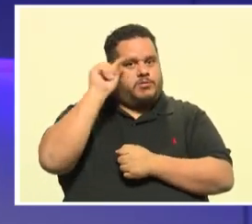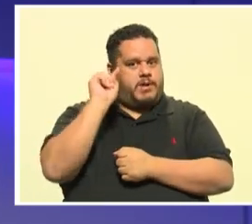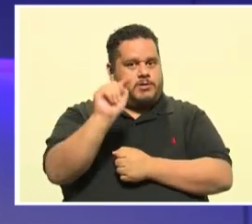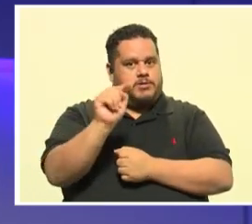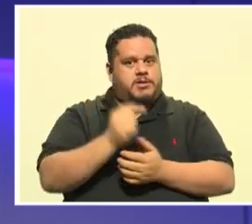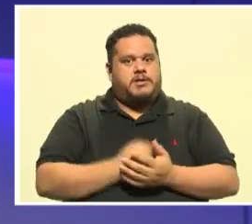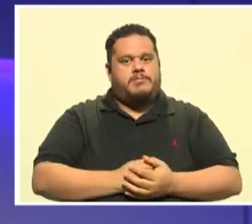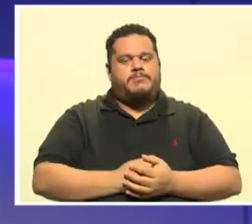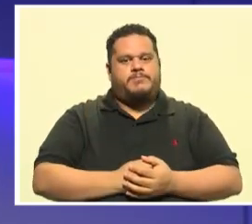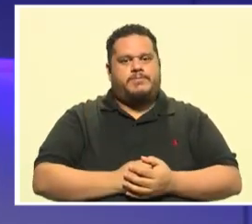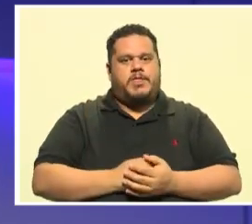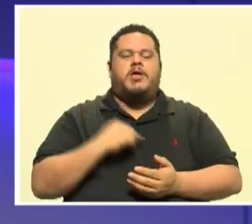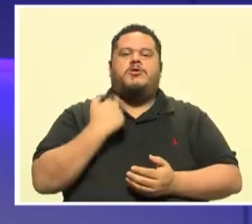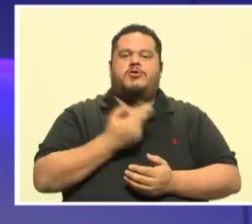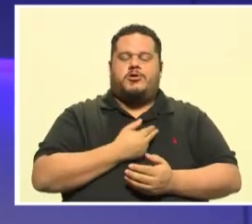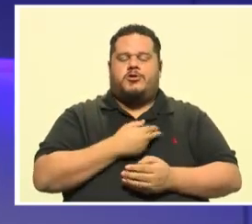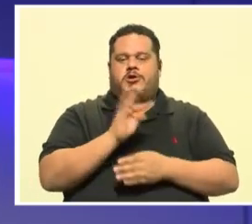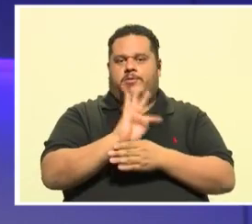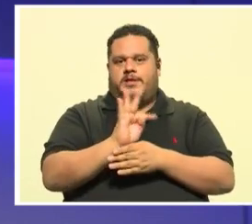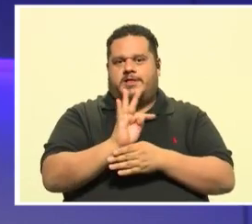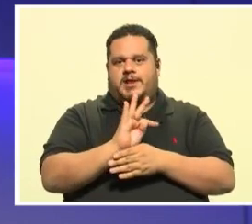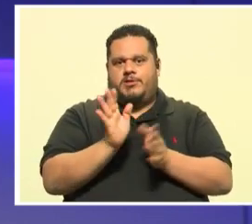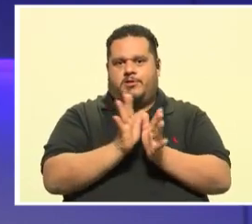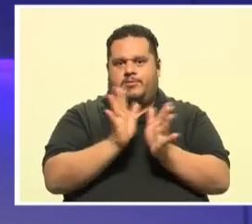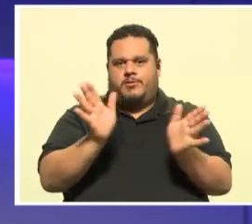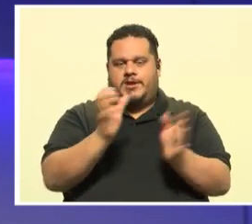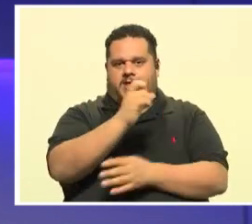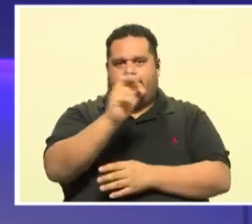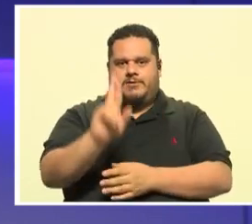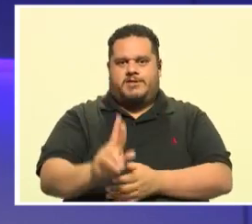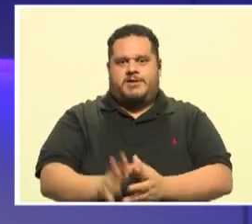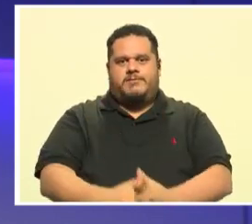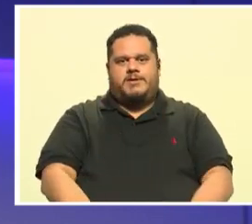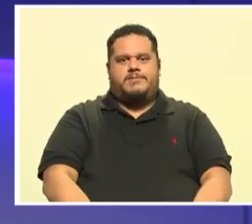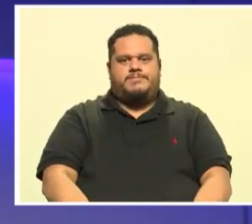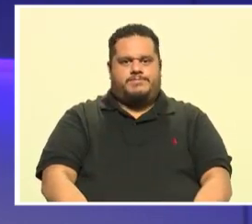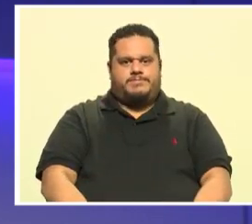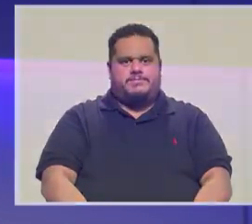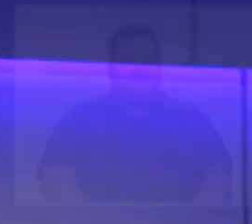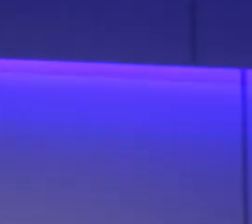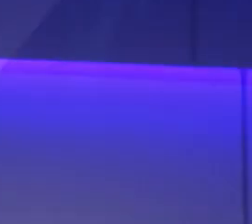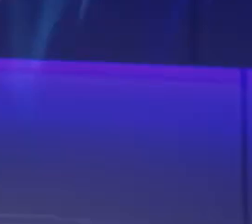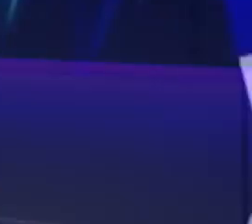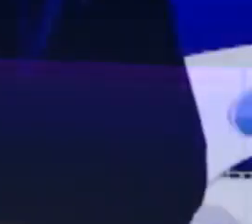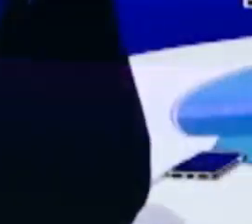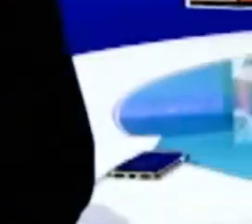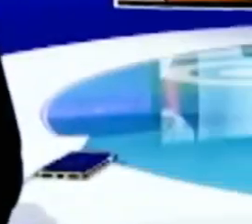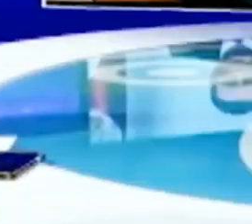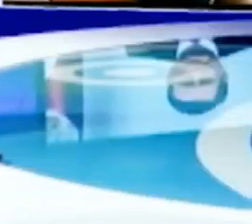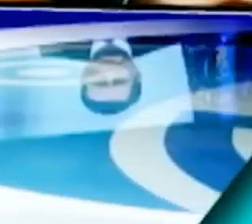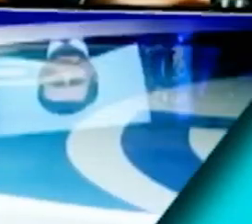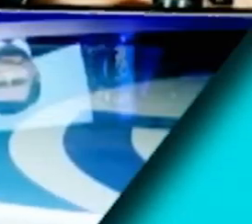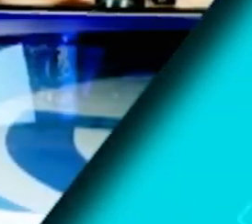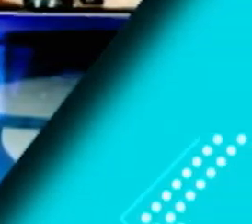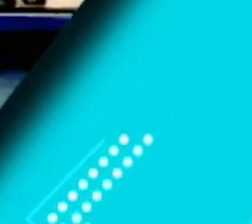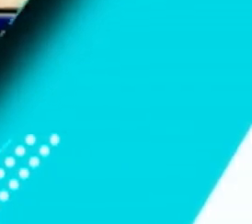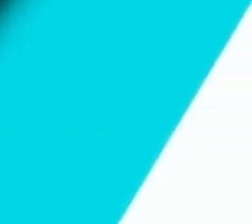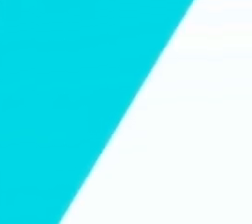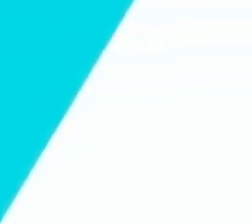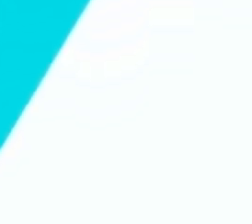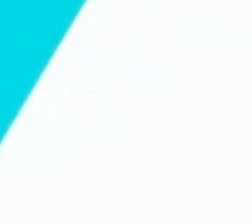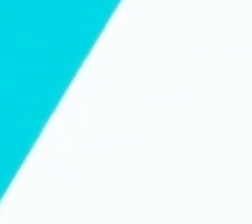entrante, ¿verdad? Con una enorme interrogante de si habrá o no elecciones, qué tipo de elecciones, etcétera, etcétera. Pero lo que es cierto es que da